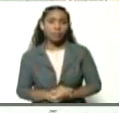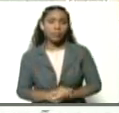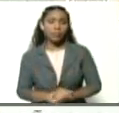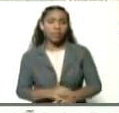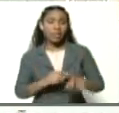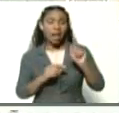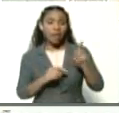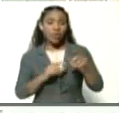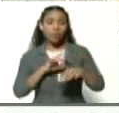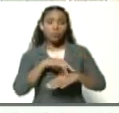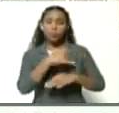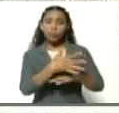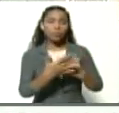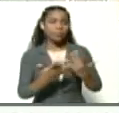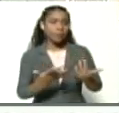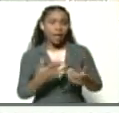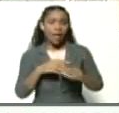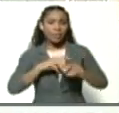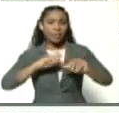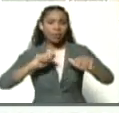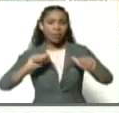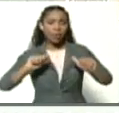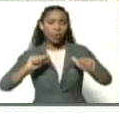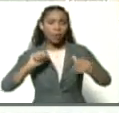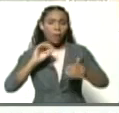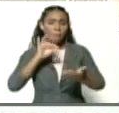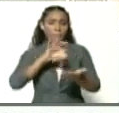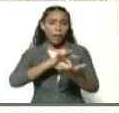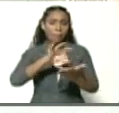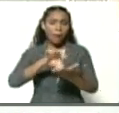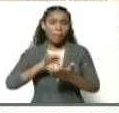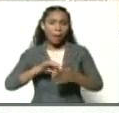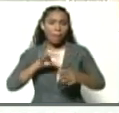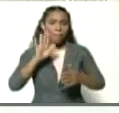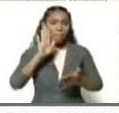Ellos han dejado el territorio minado.